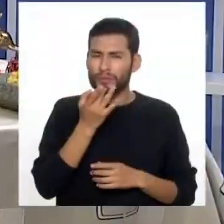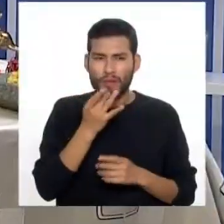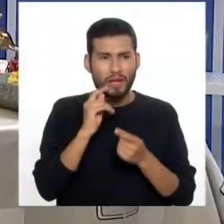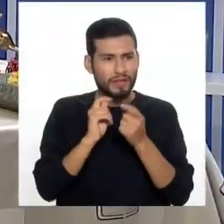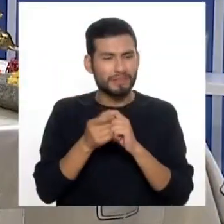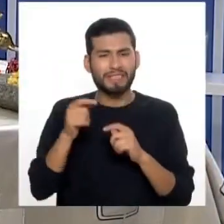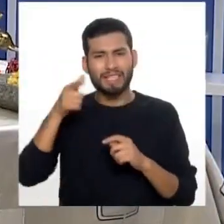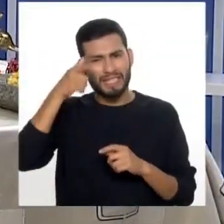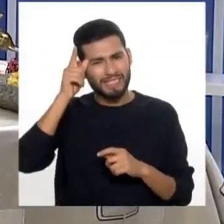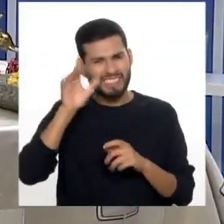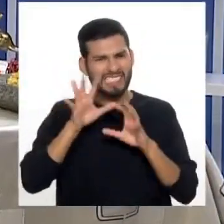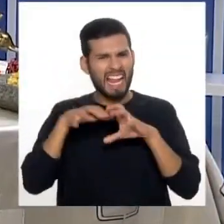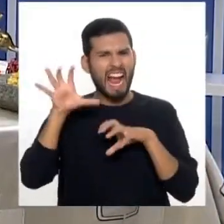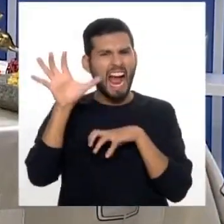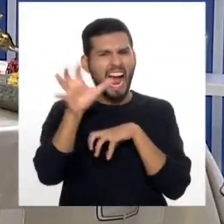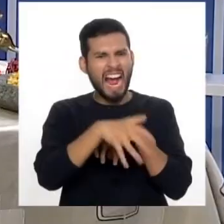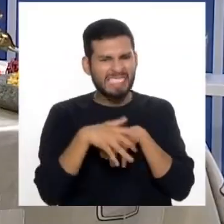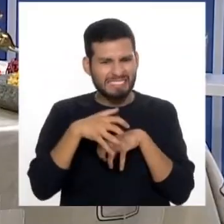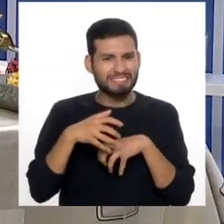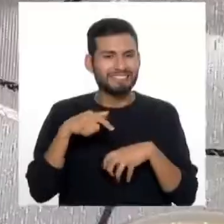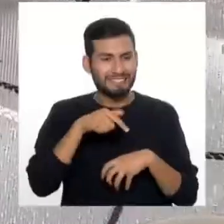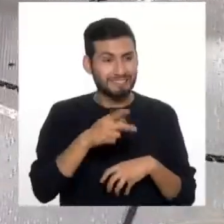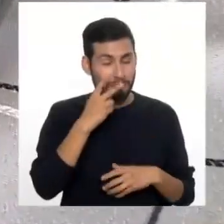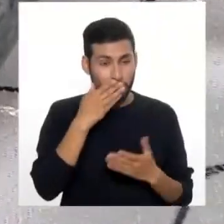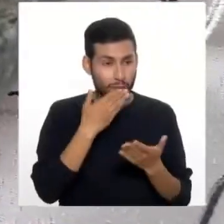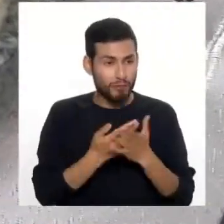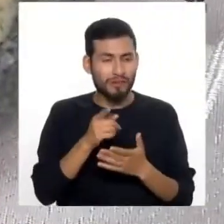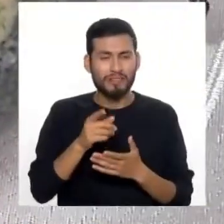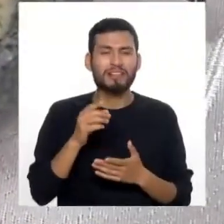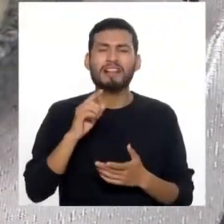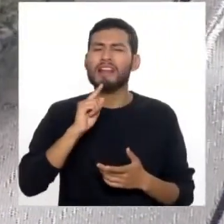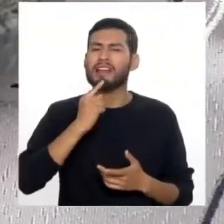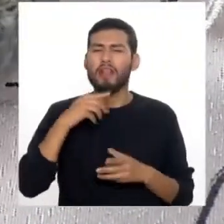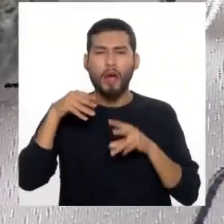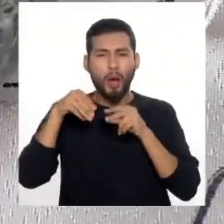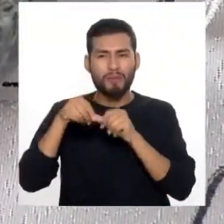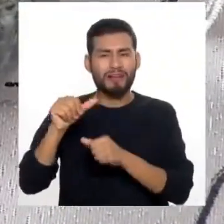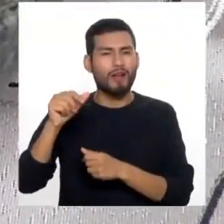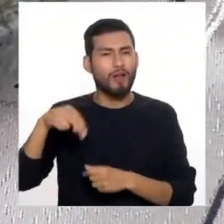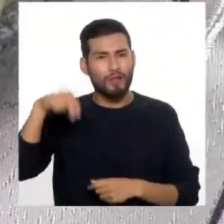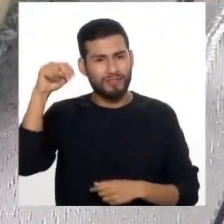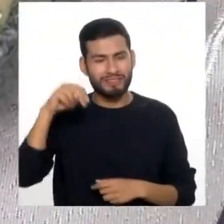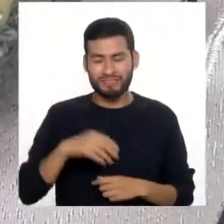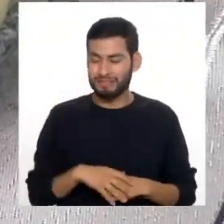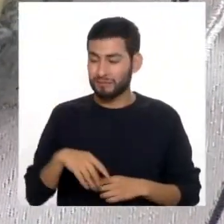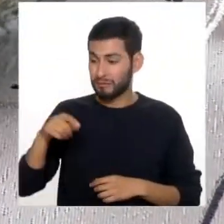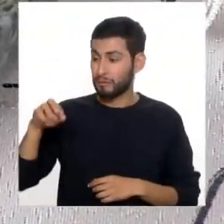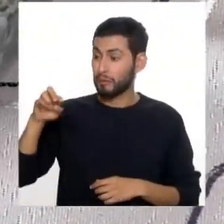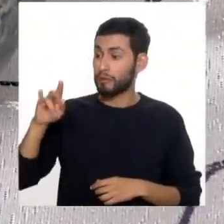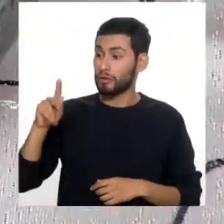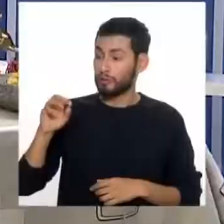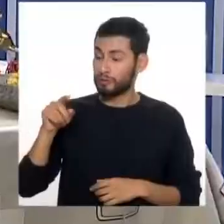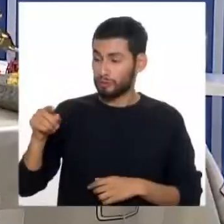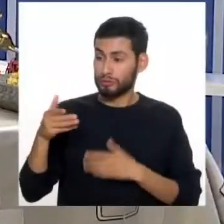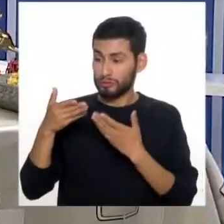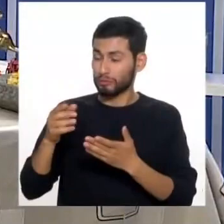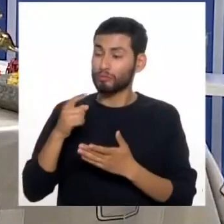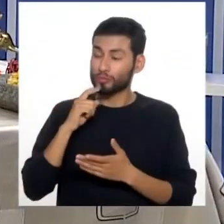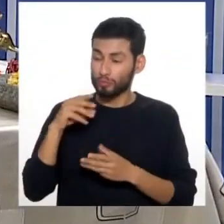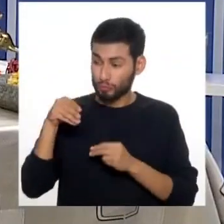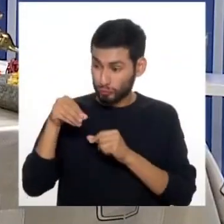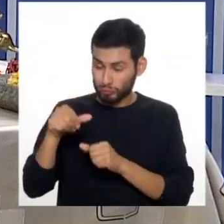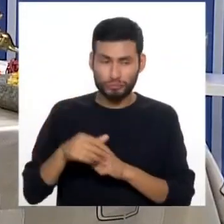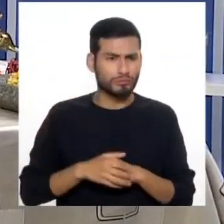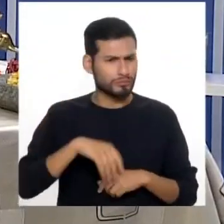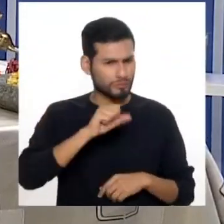nuestra leche de tigre muy cremosa, muy suave, sutil. El limón del norte, muy rico. José, ¿en Puerto Norte dan así zarandaja con limoncito?